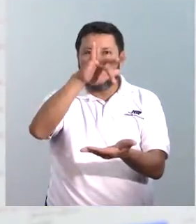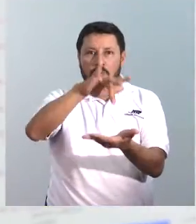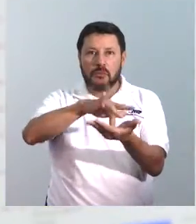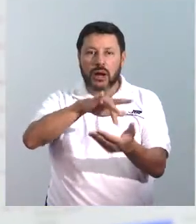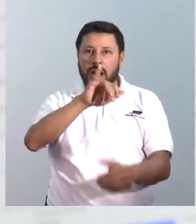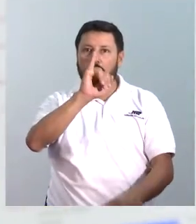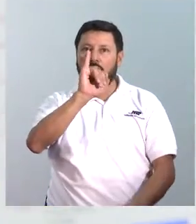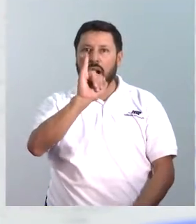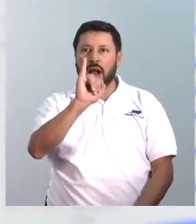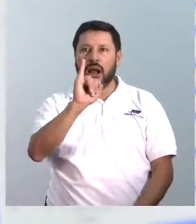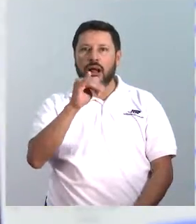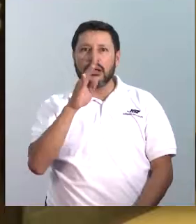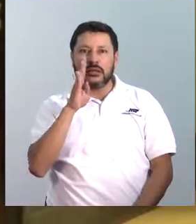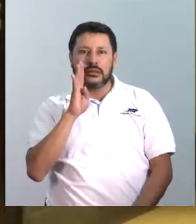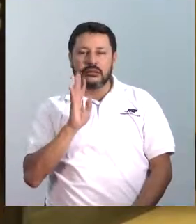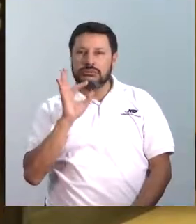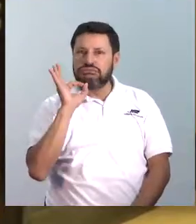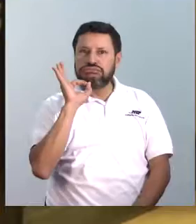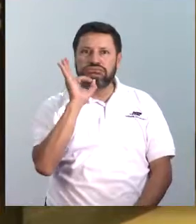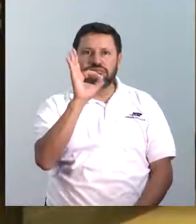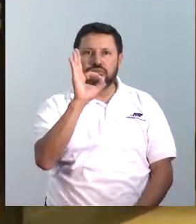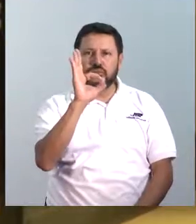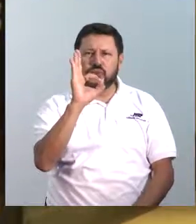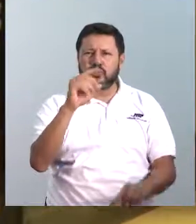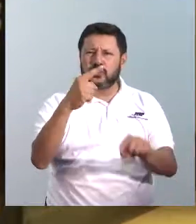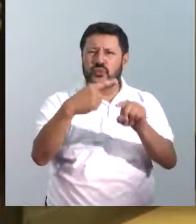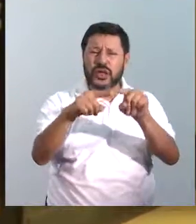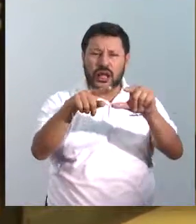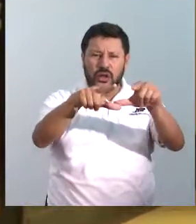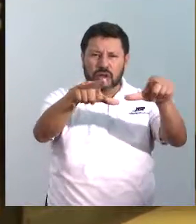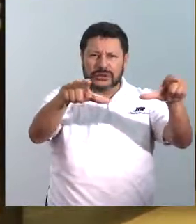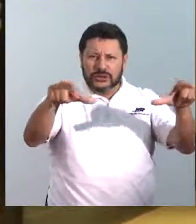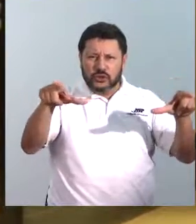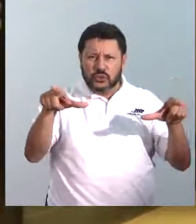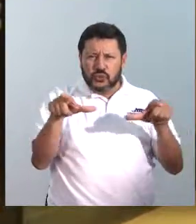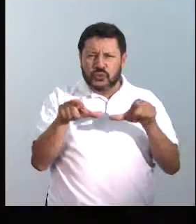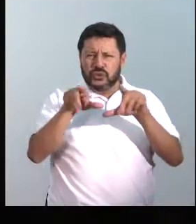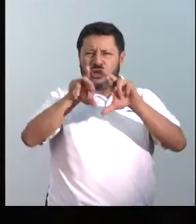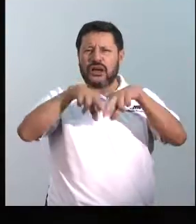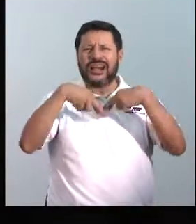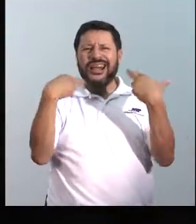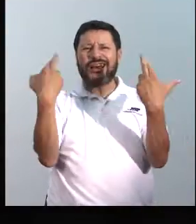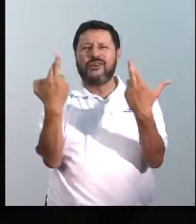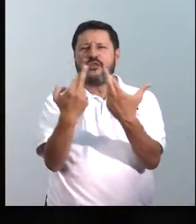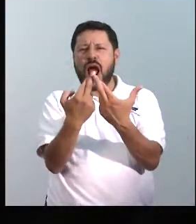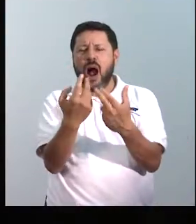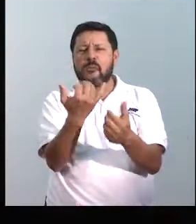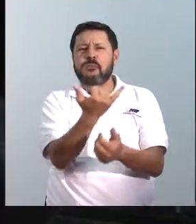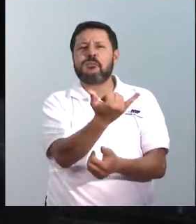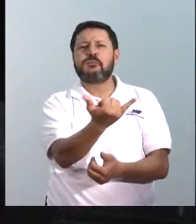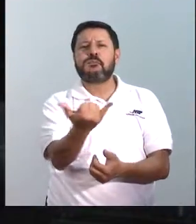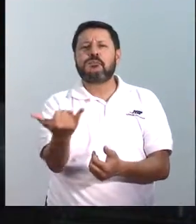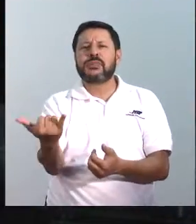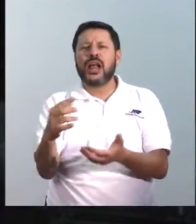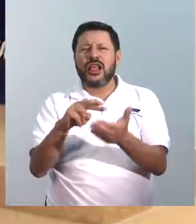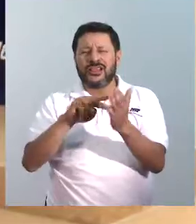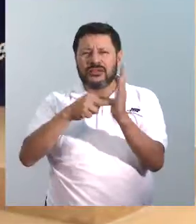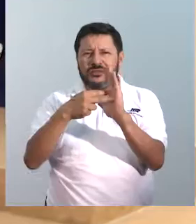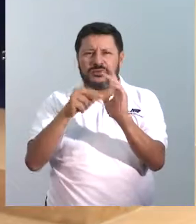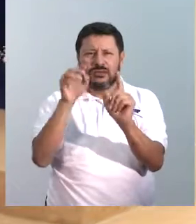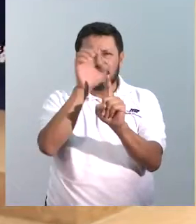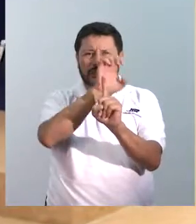Medellín. Porque Parque I reúne en un solo lugar lo que todos necesitamos y estábamos